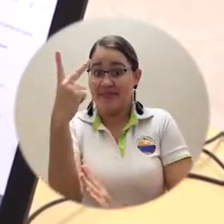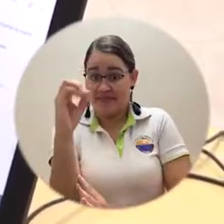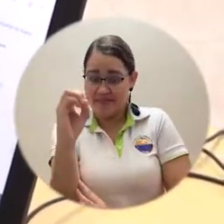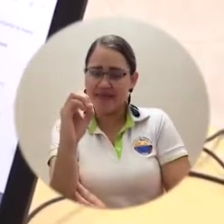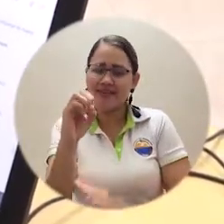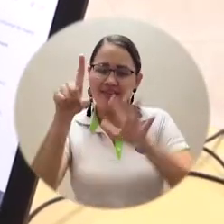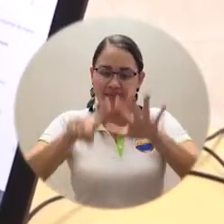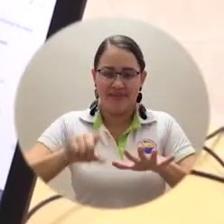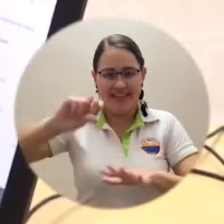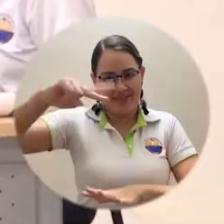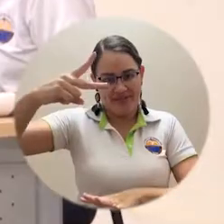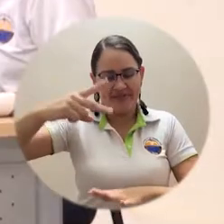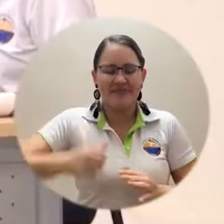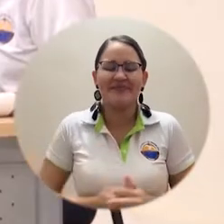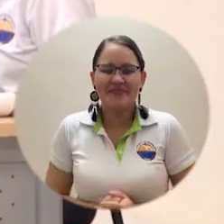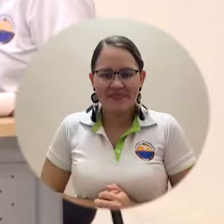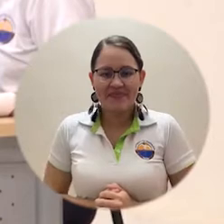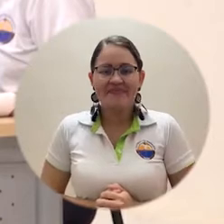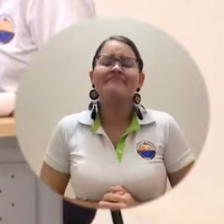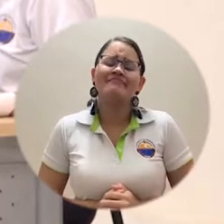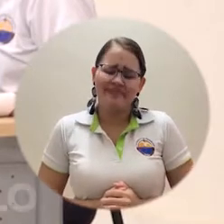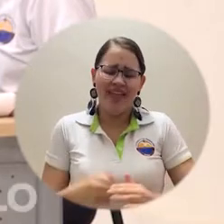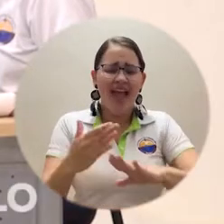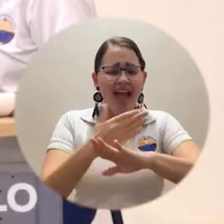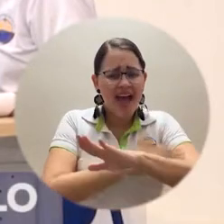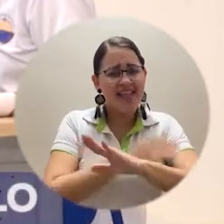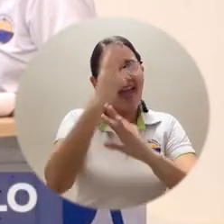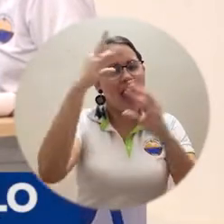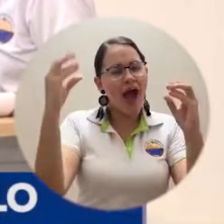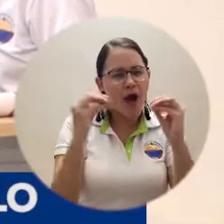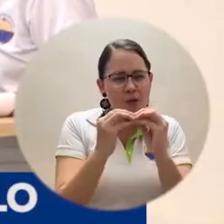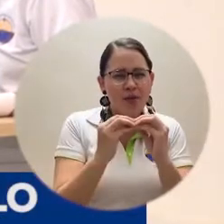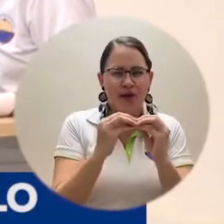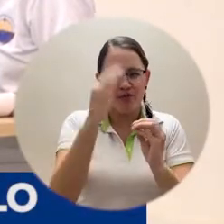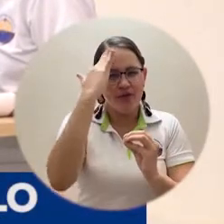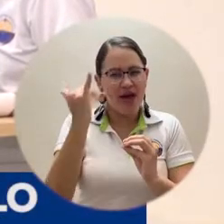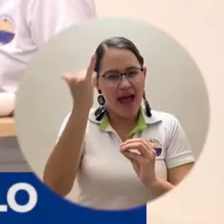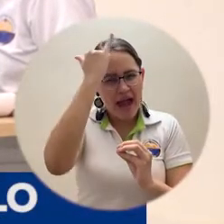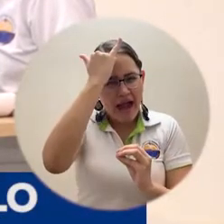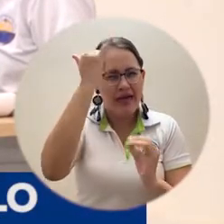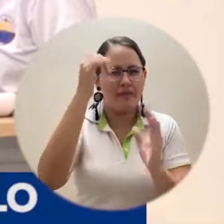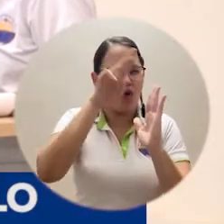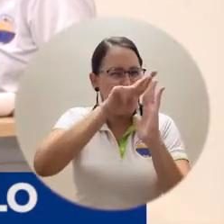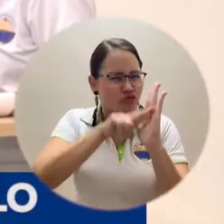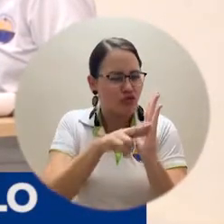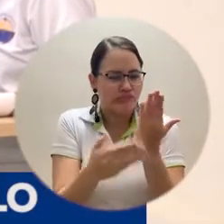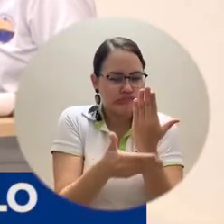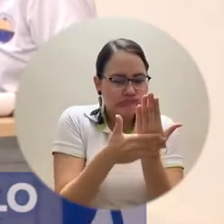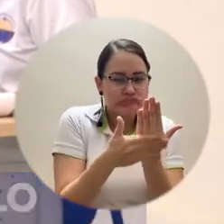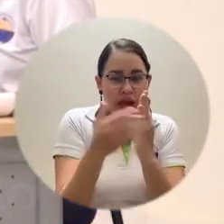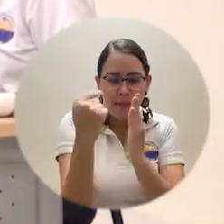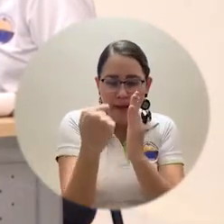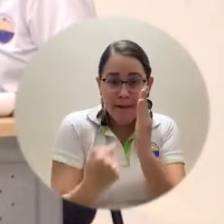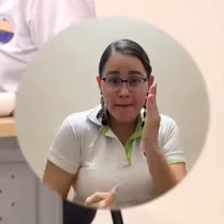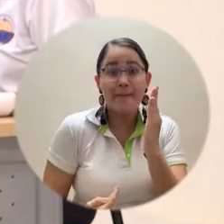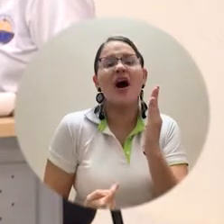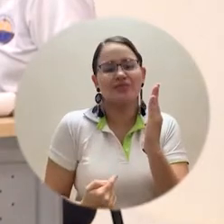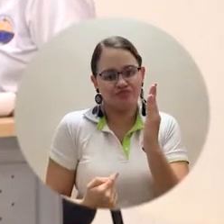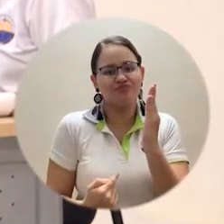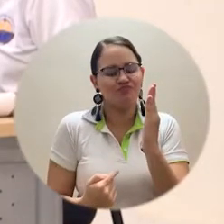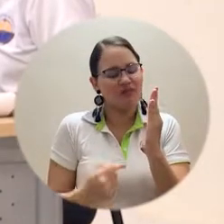académico 2022. Dando cumplimiento a cada una de las resoluciones y acuerdos académicos que nos permiten, por